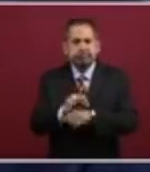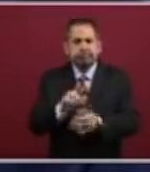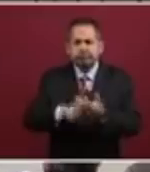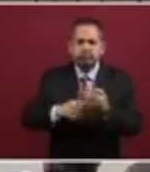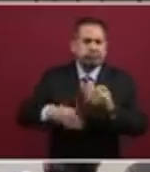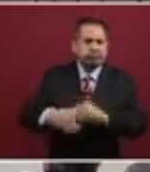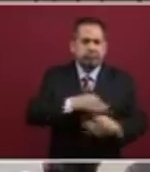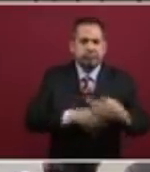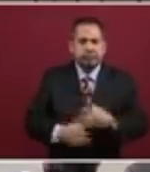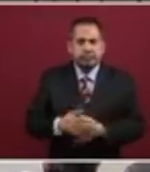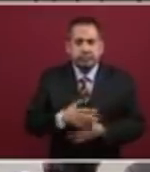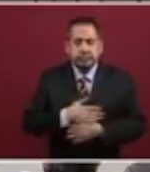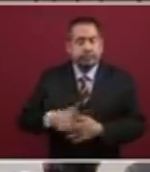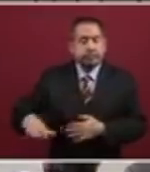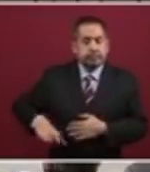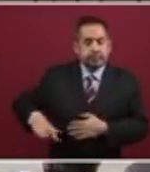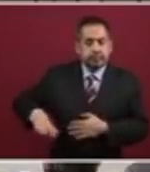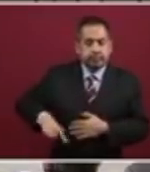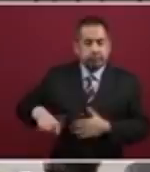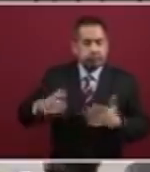Este es un gobierno